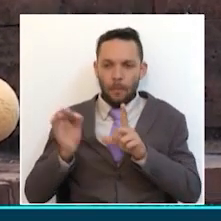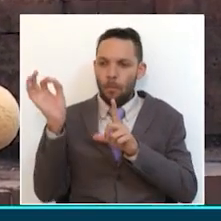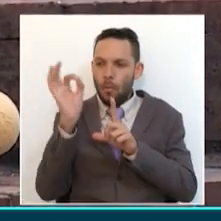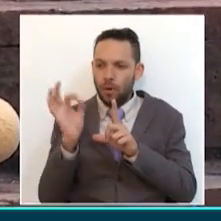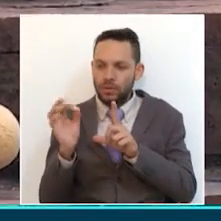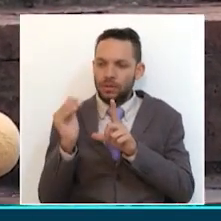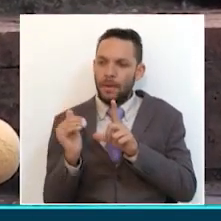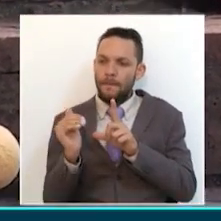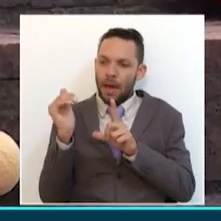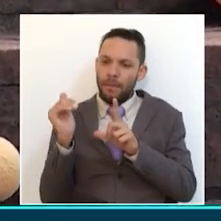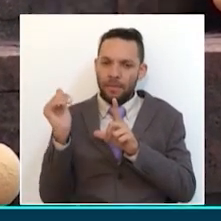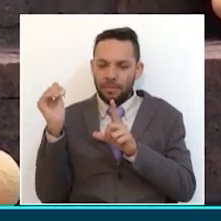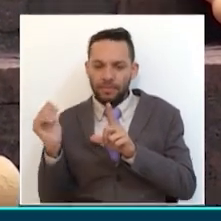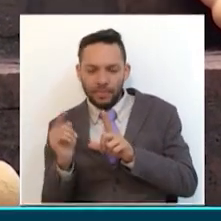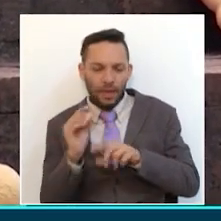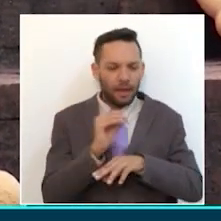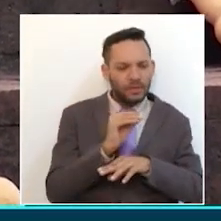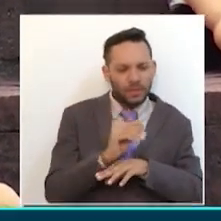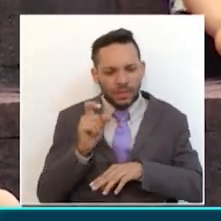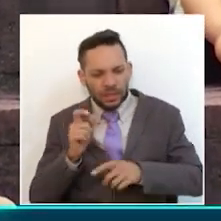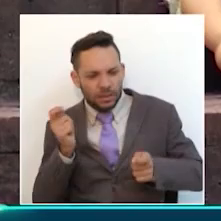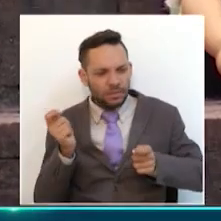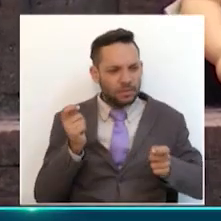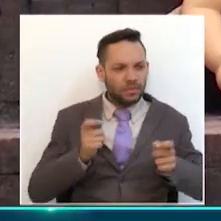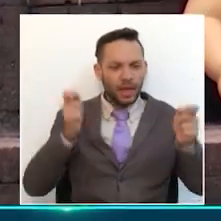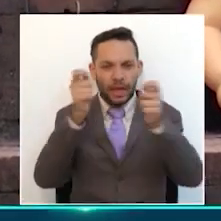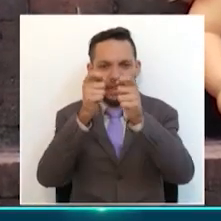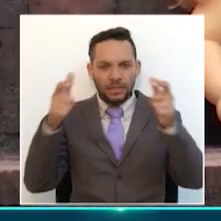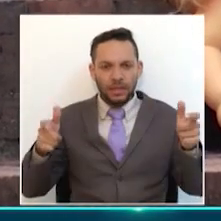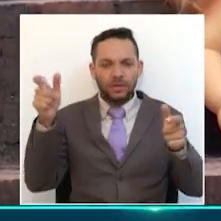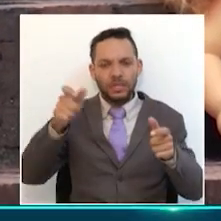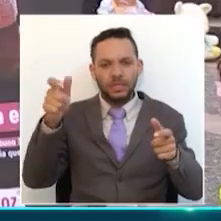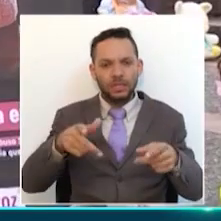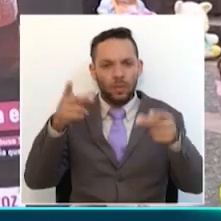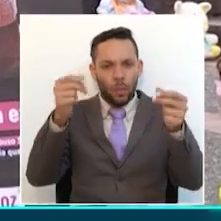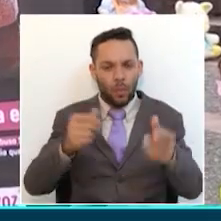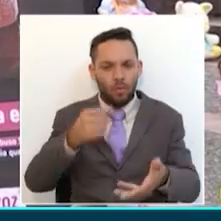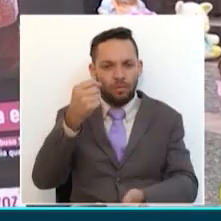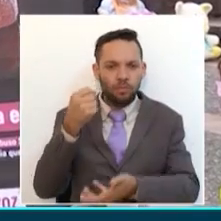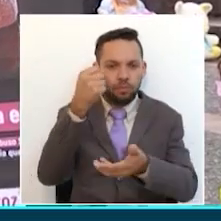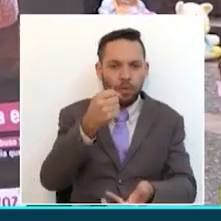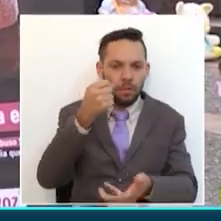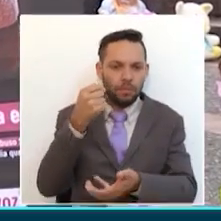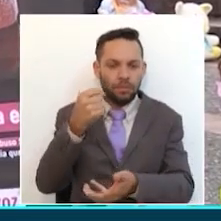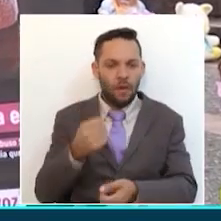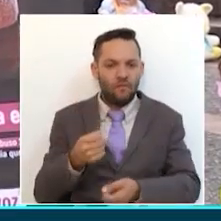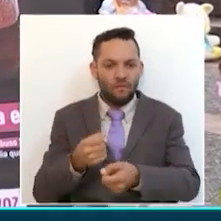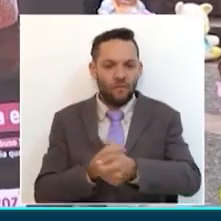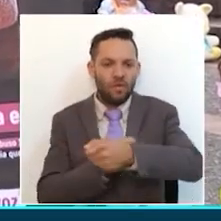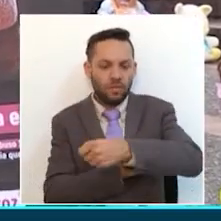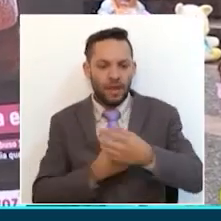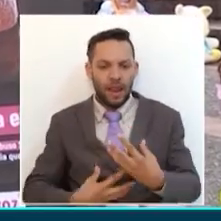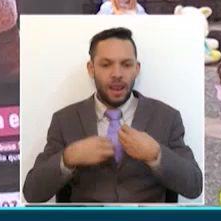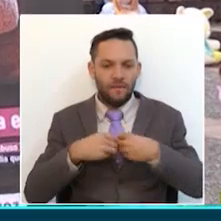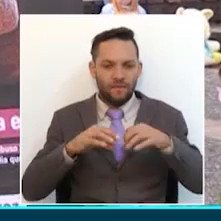tipo de violencia prenden las alarmas por la necesidad de que el Estado invierta mayores recursos en programas y estrategias de fortalecimiento a las familias y de los